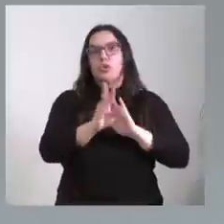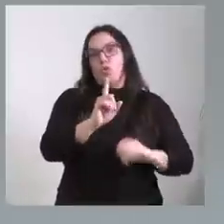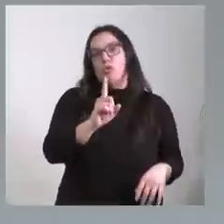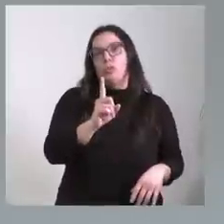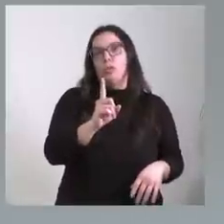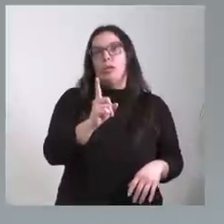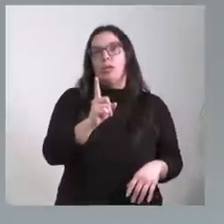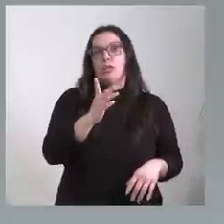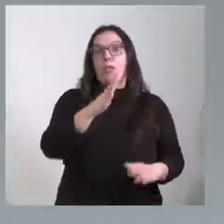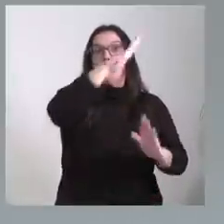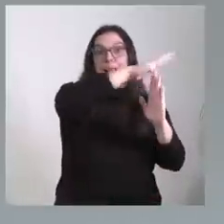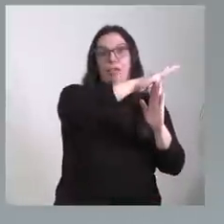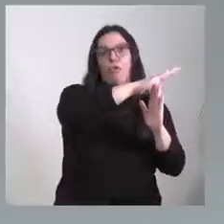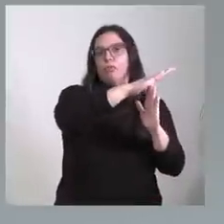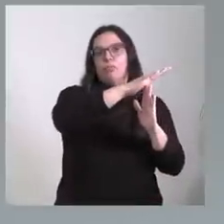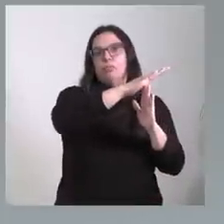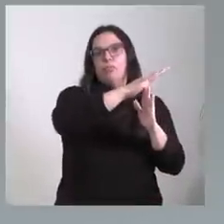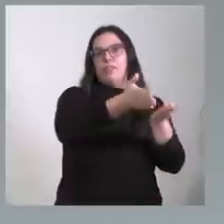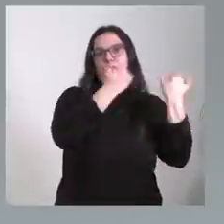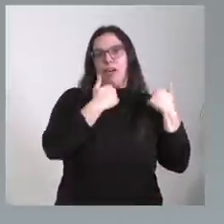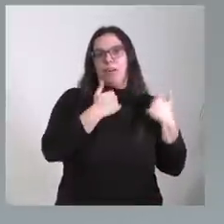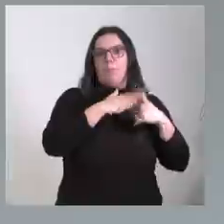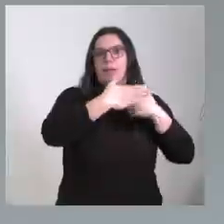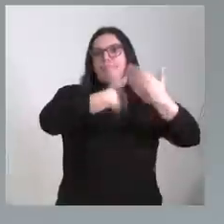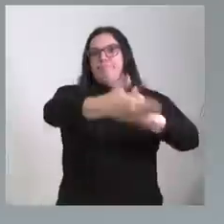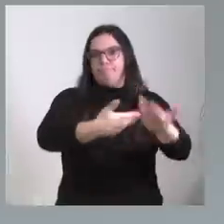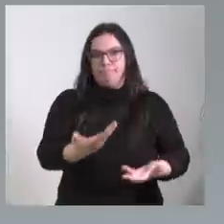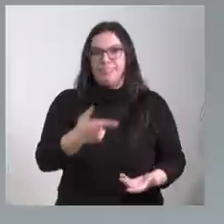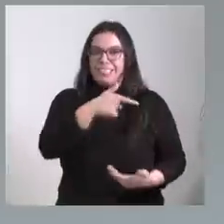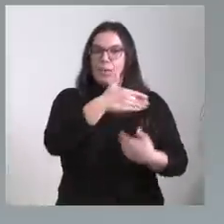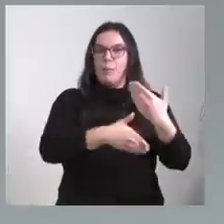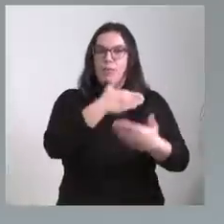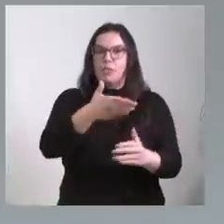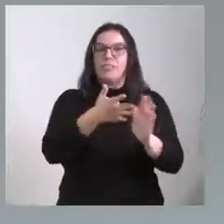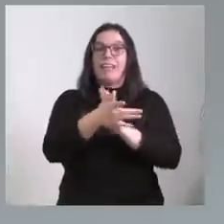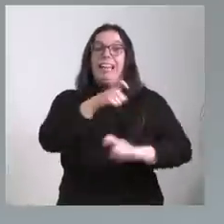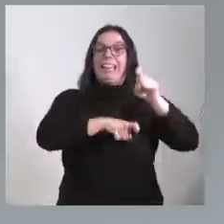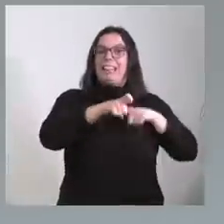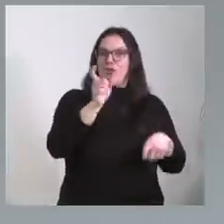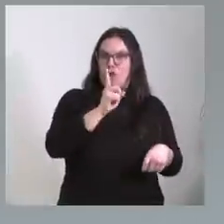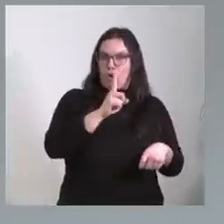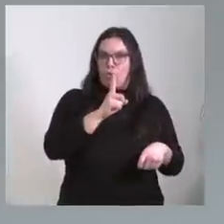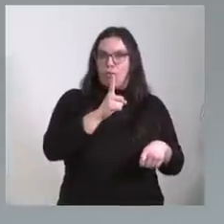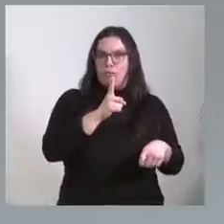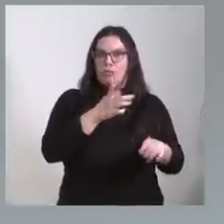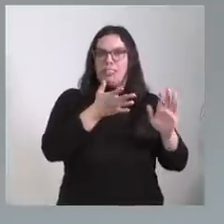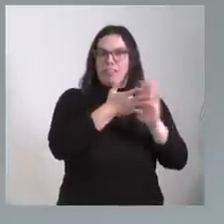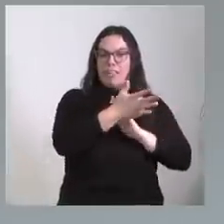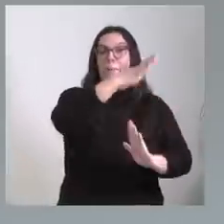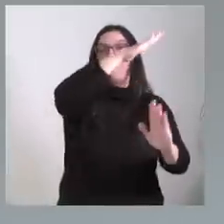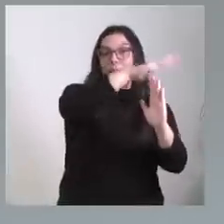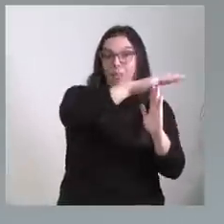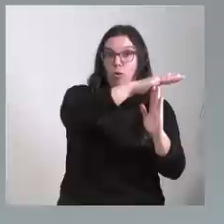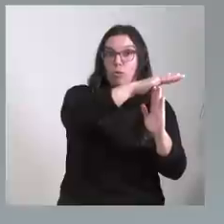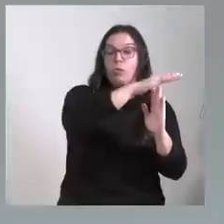tanto se suspendía que ya paralización cautelar este es el procedimiento que se ha hecho no es que se haya vuelto atrás de una decisión tomada lo que se ha hecho es que